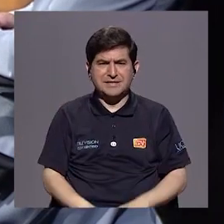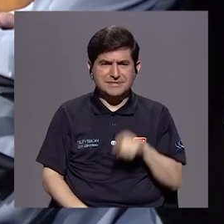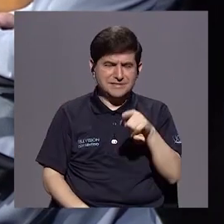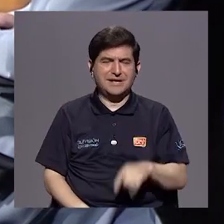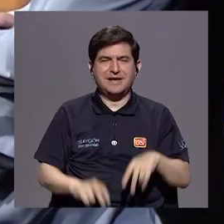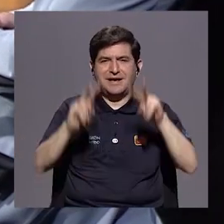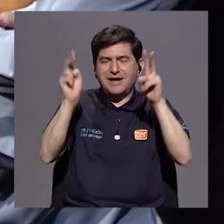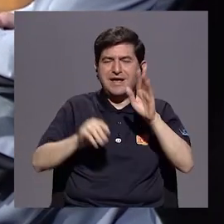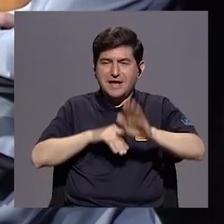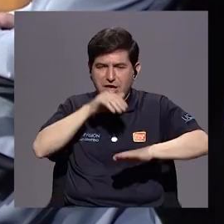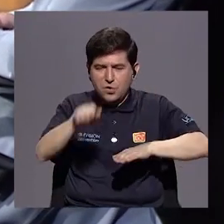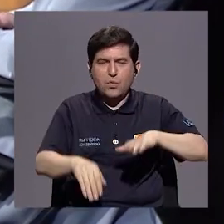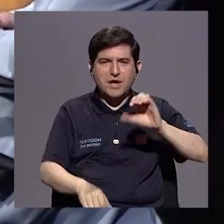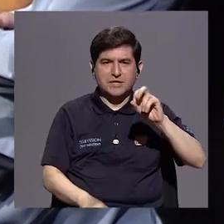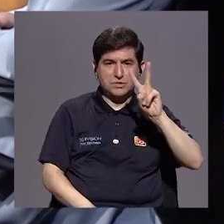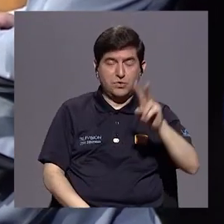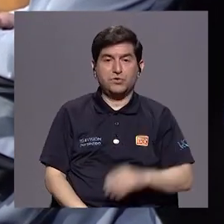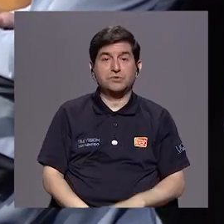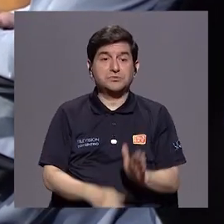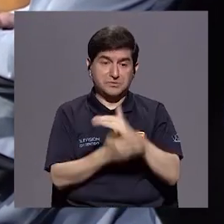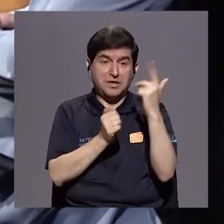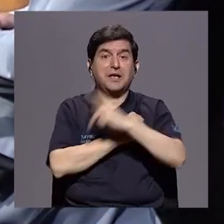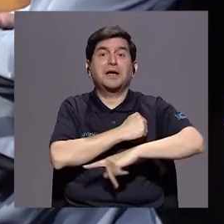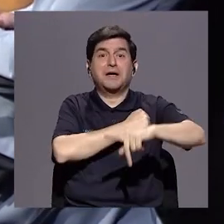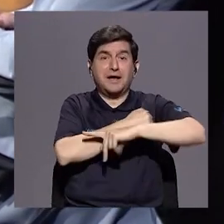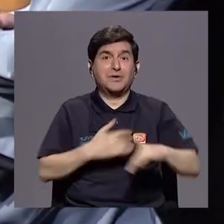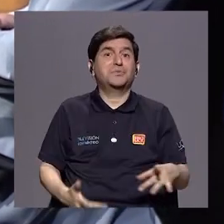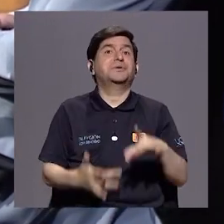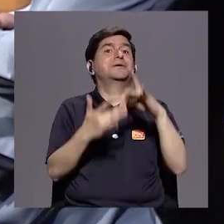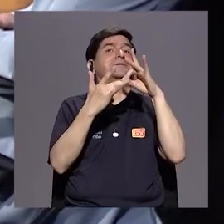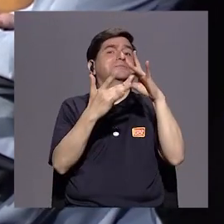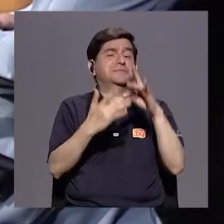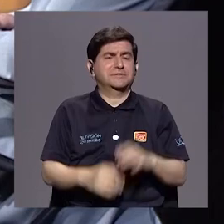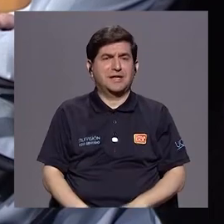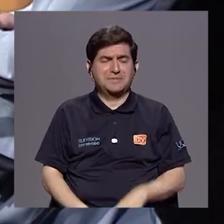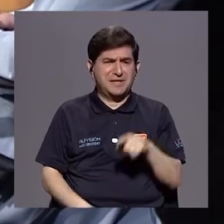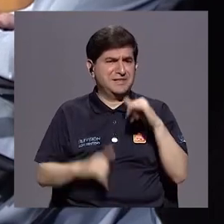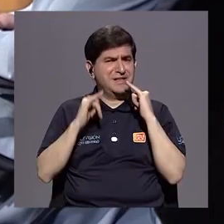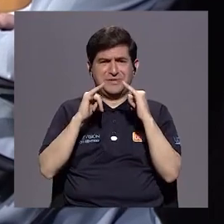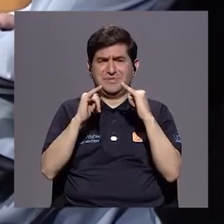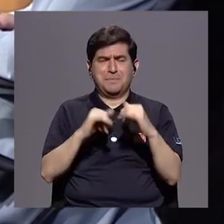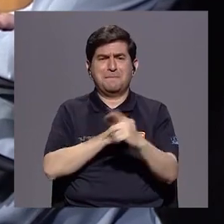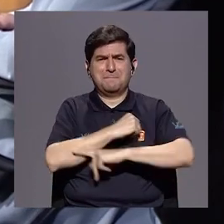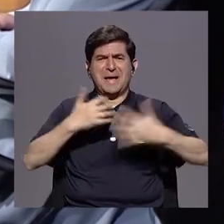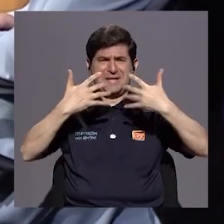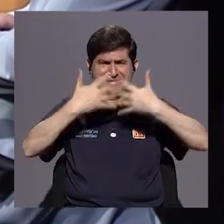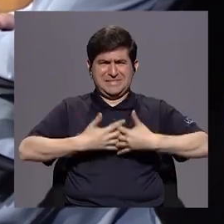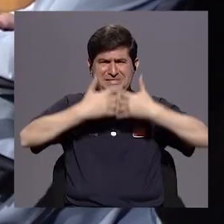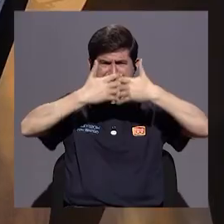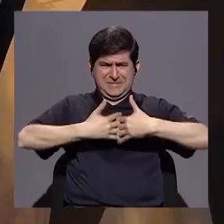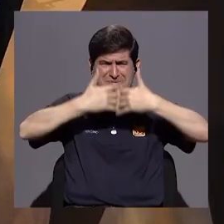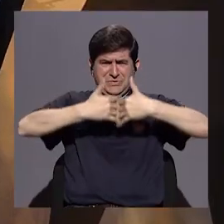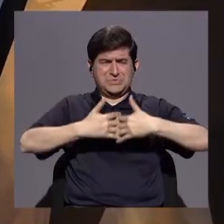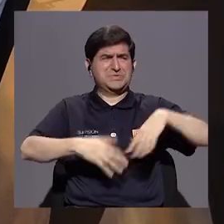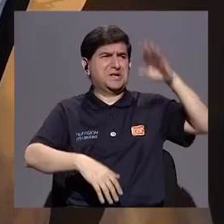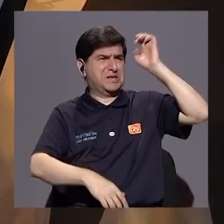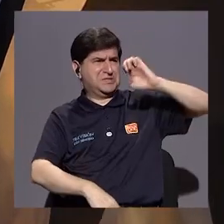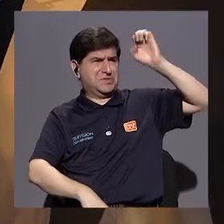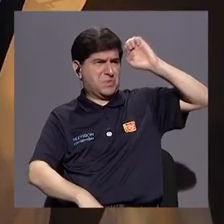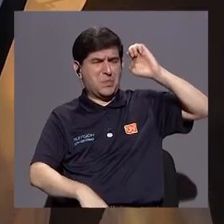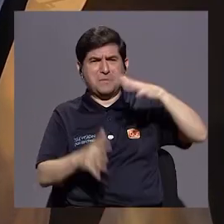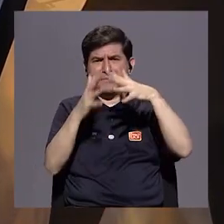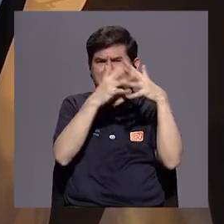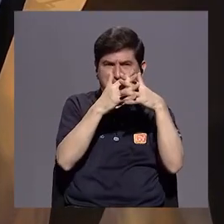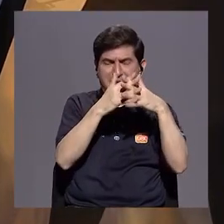en algunos países sobre todo porque hay una gran desigualdad los países industrializados en europa y